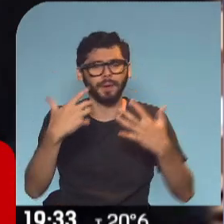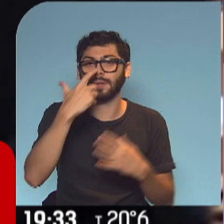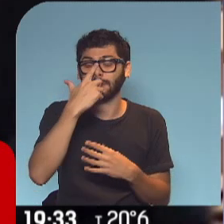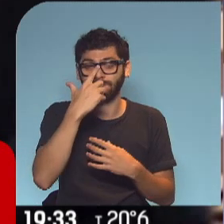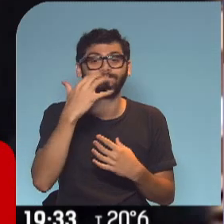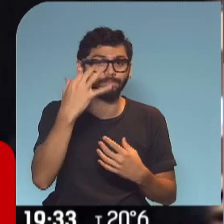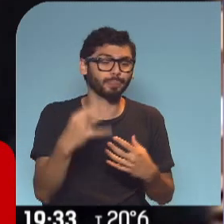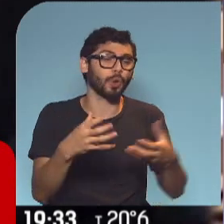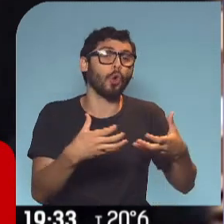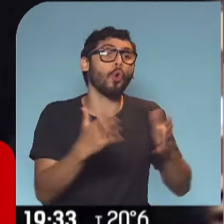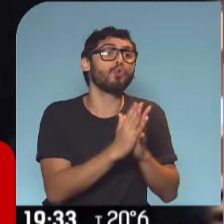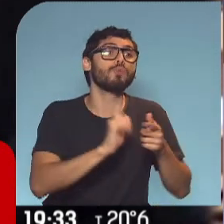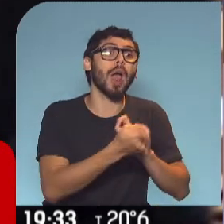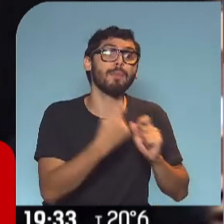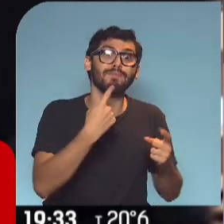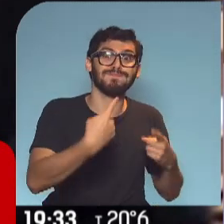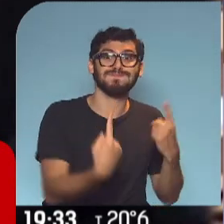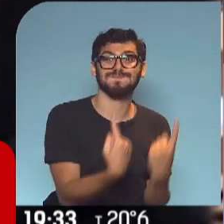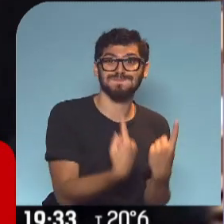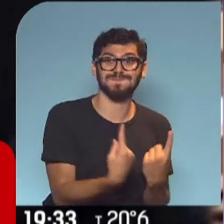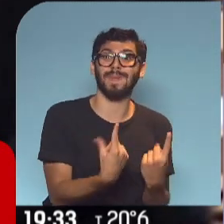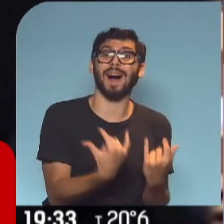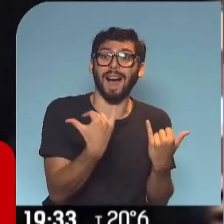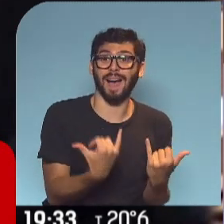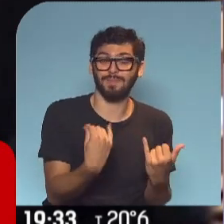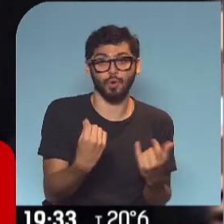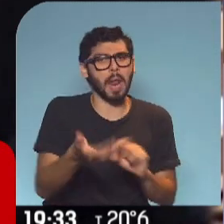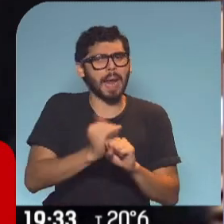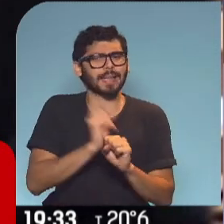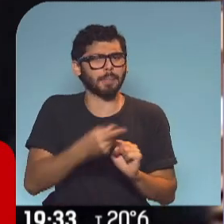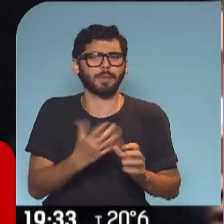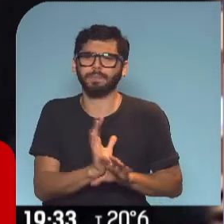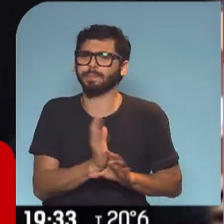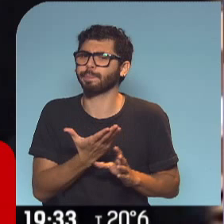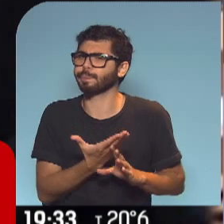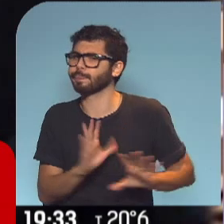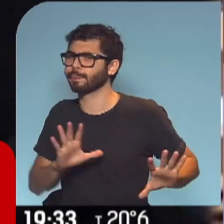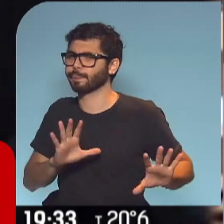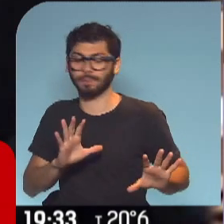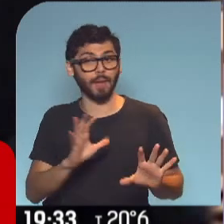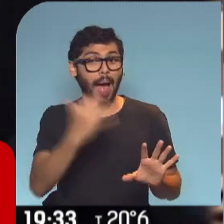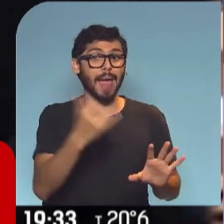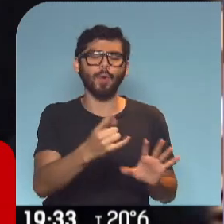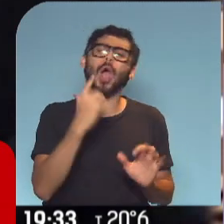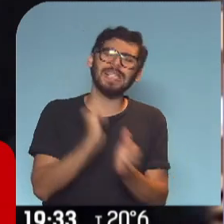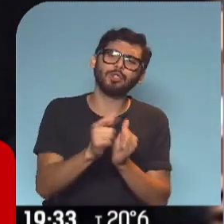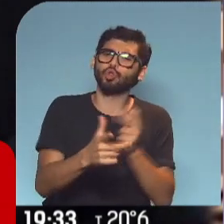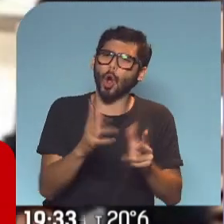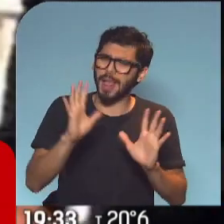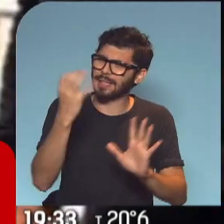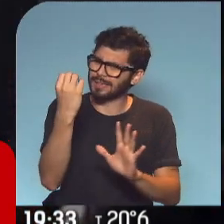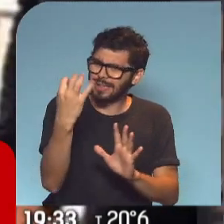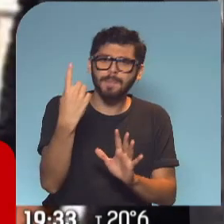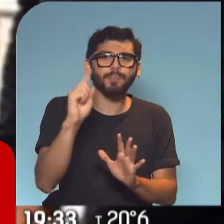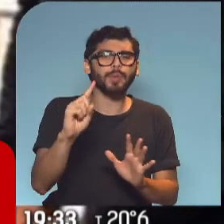hay internas y están muy claras, porque Larreta además también decide diferenciarse, o sea, no es inocente esto, más allá de su historia y demás, digo, también él